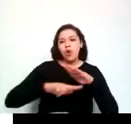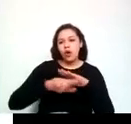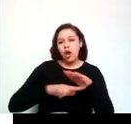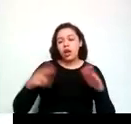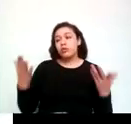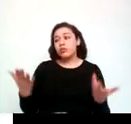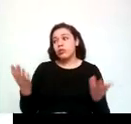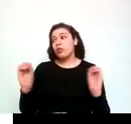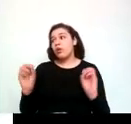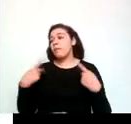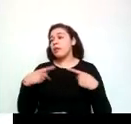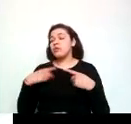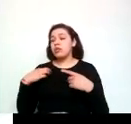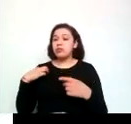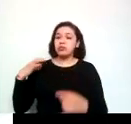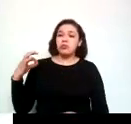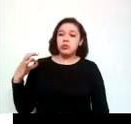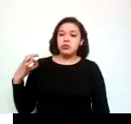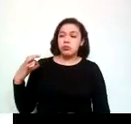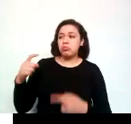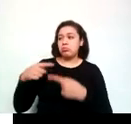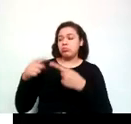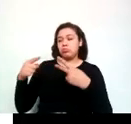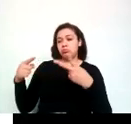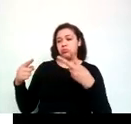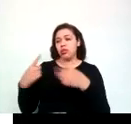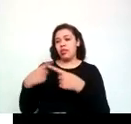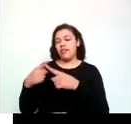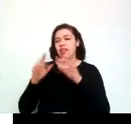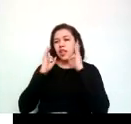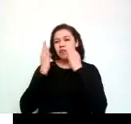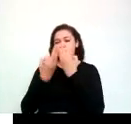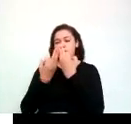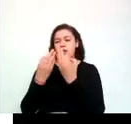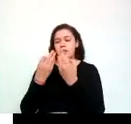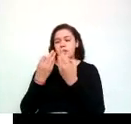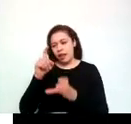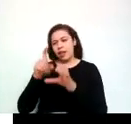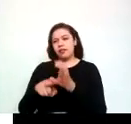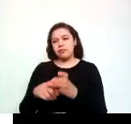también algunos voluntarios, etcétera, ¿no? La guía no, le aplica